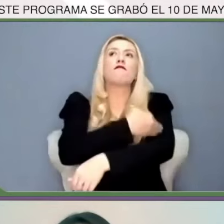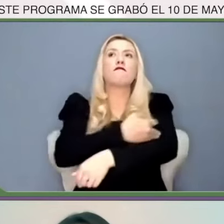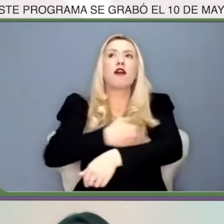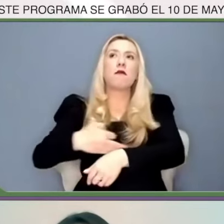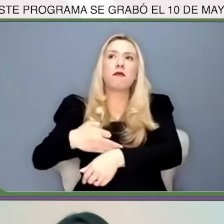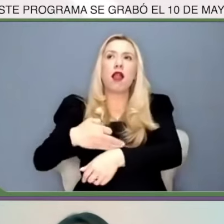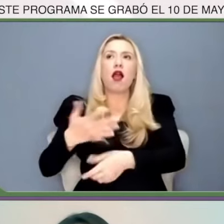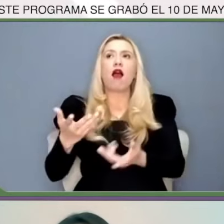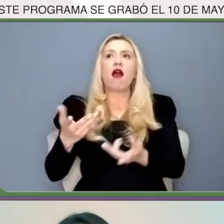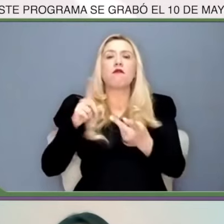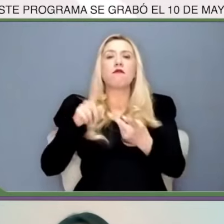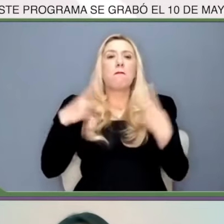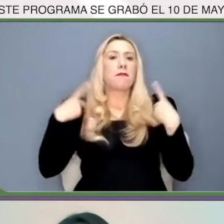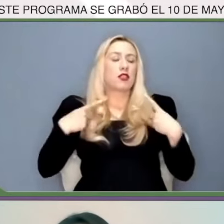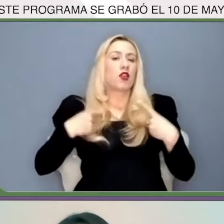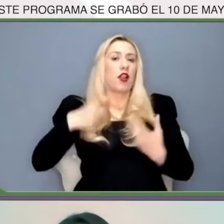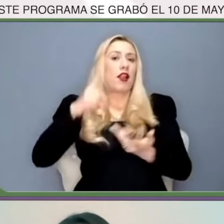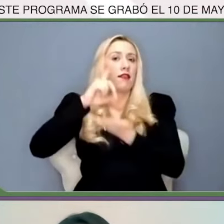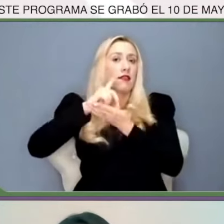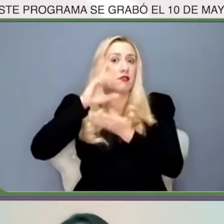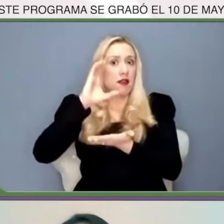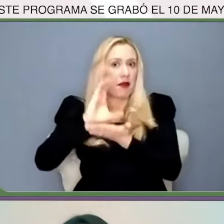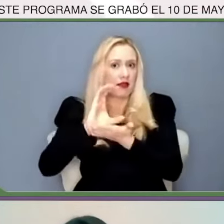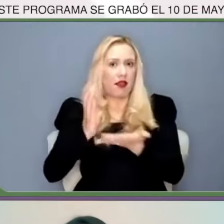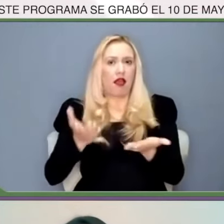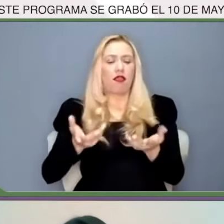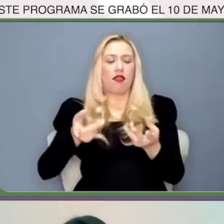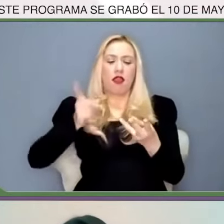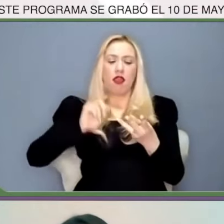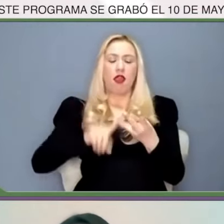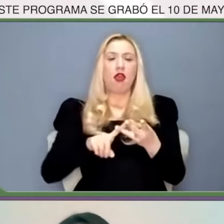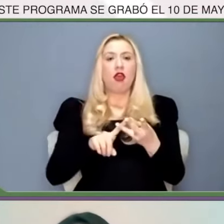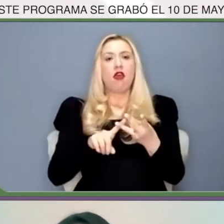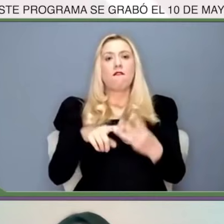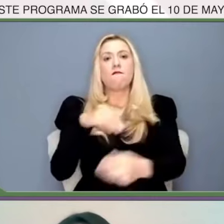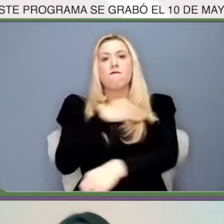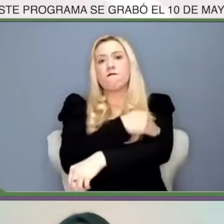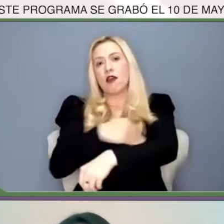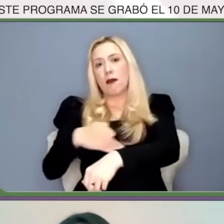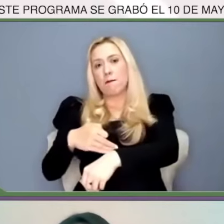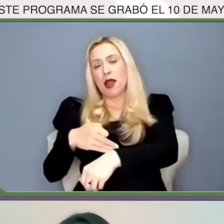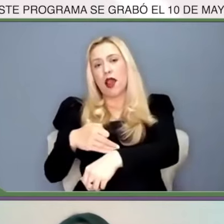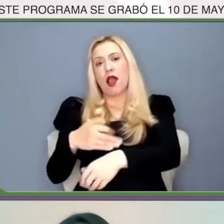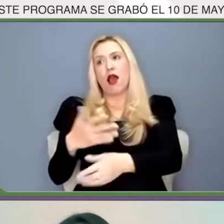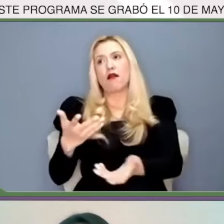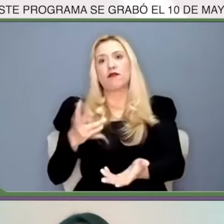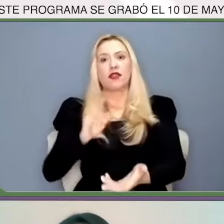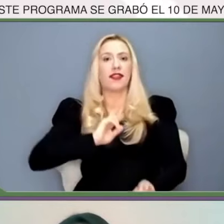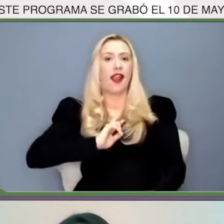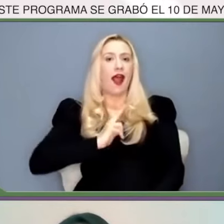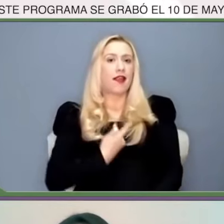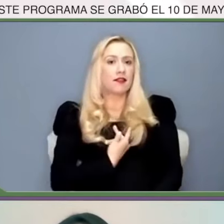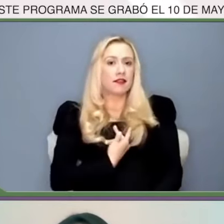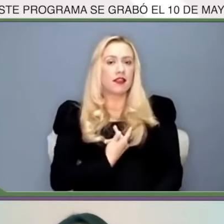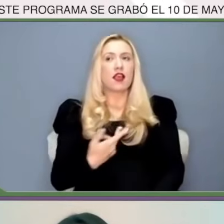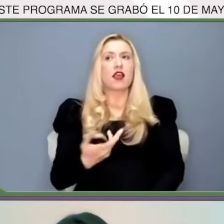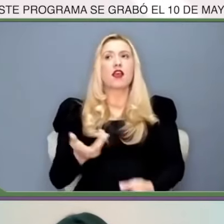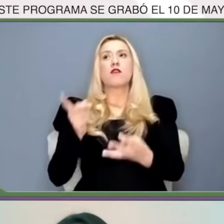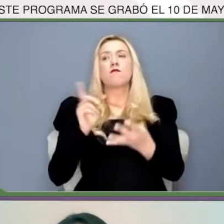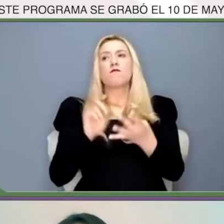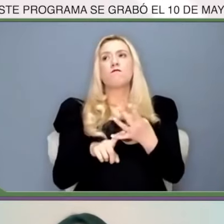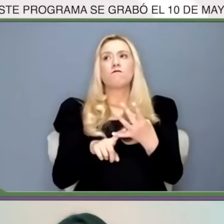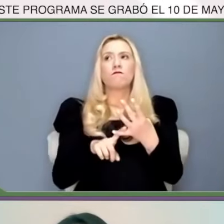con una persona con discapacidad, que pueden haber familias con un integrante trans, con una